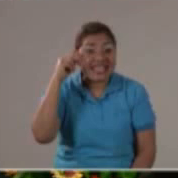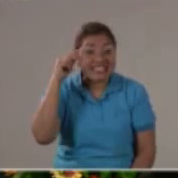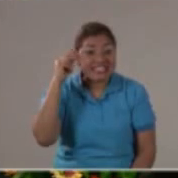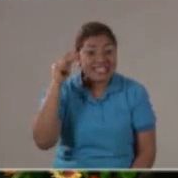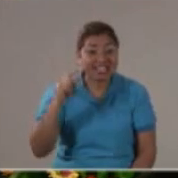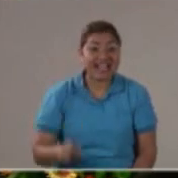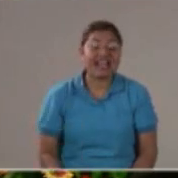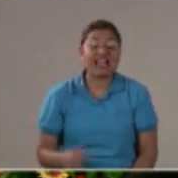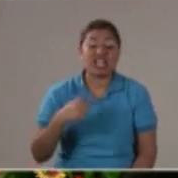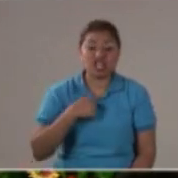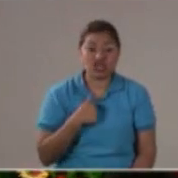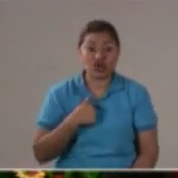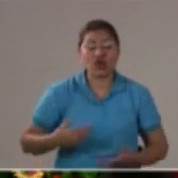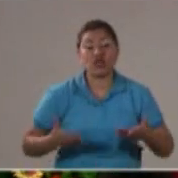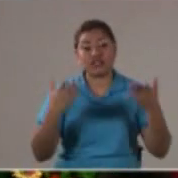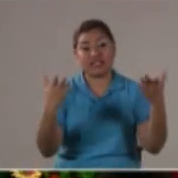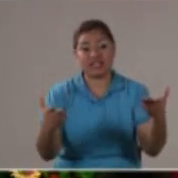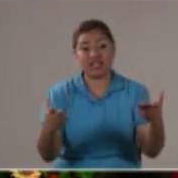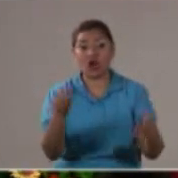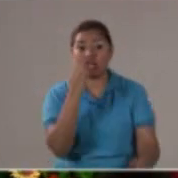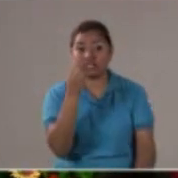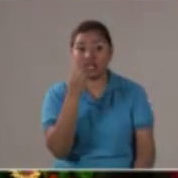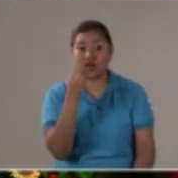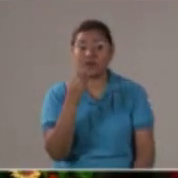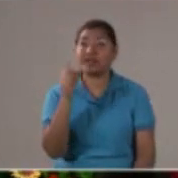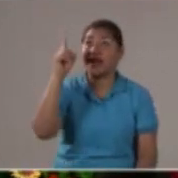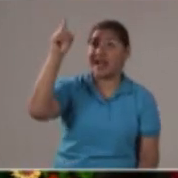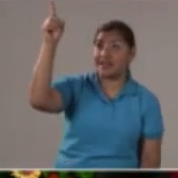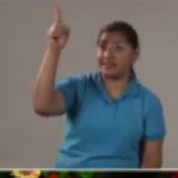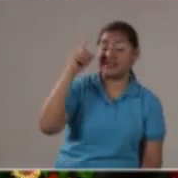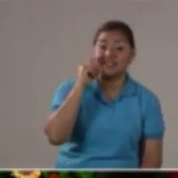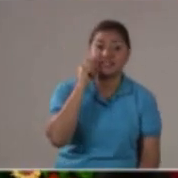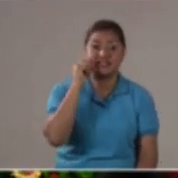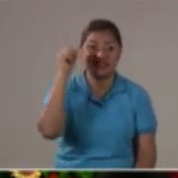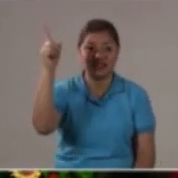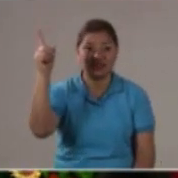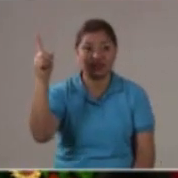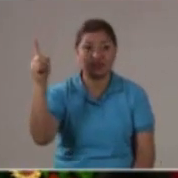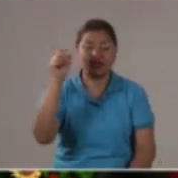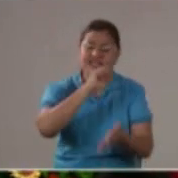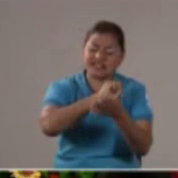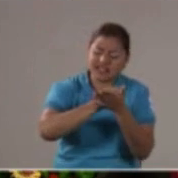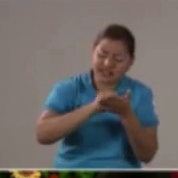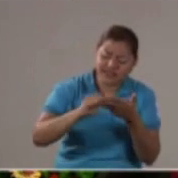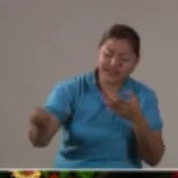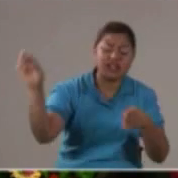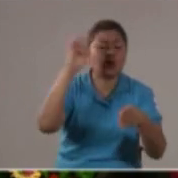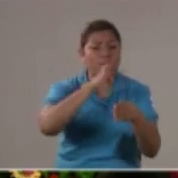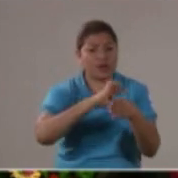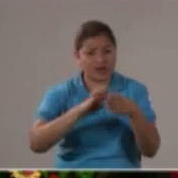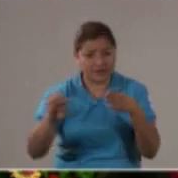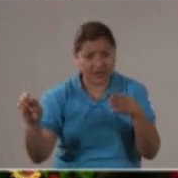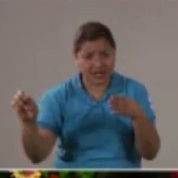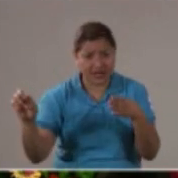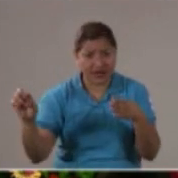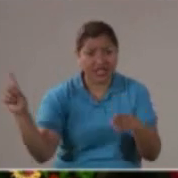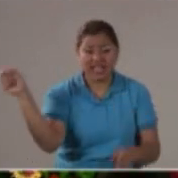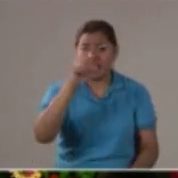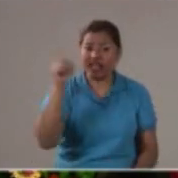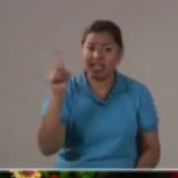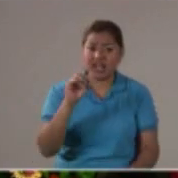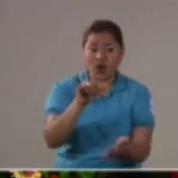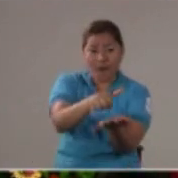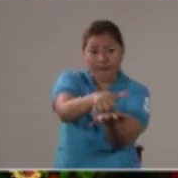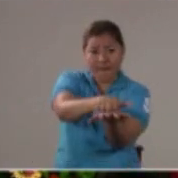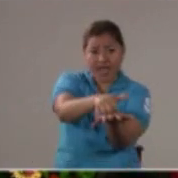y yo dedico esto a ti, Señor. Santifícalo, purifícalo, y que no me